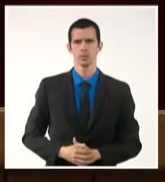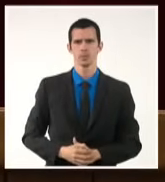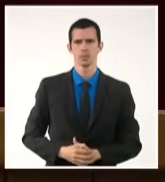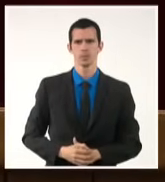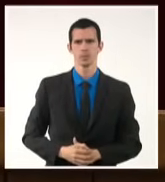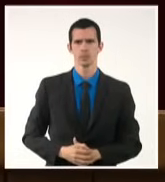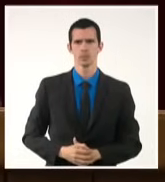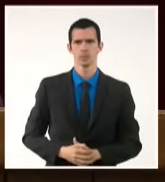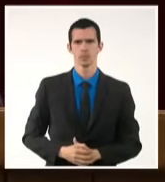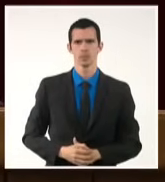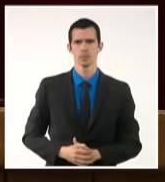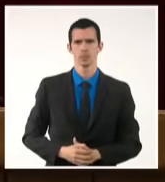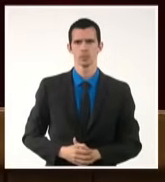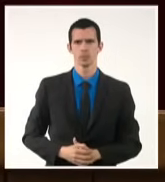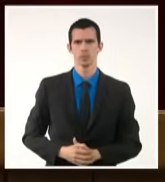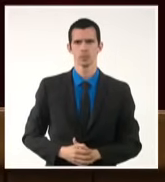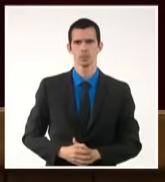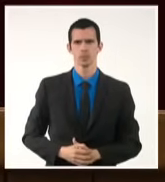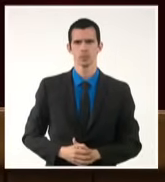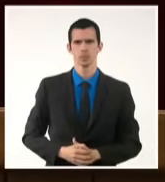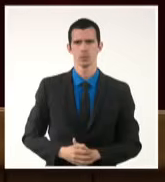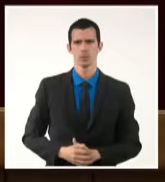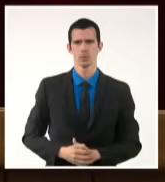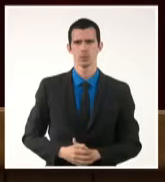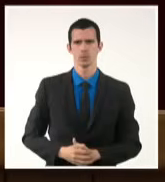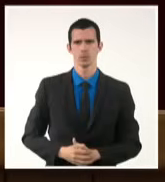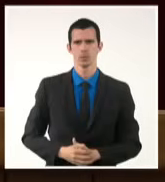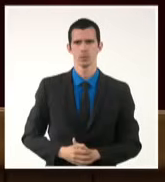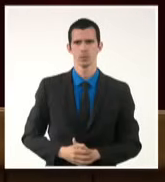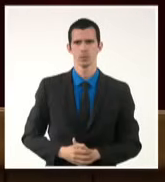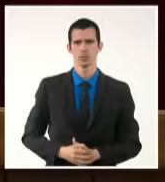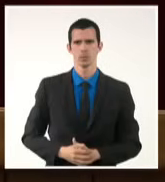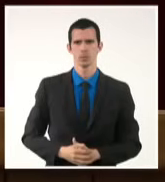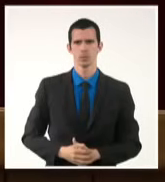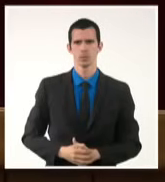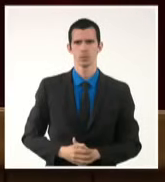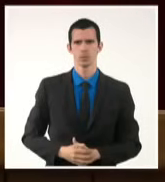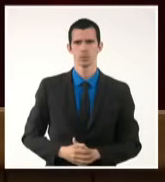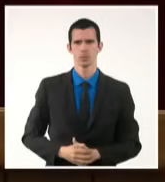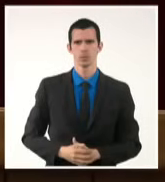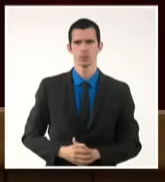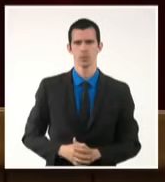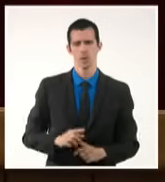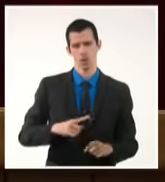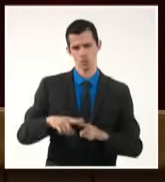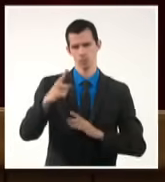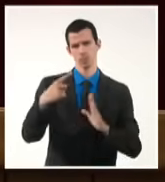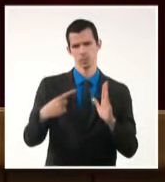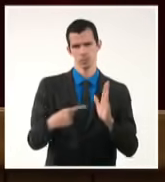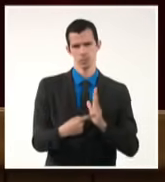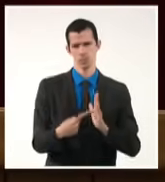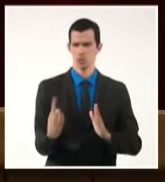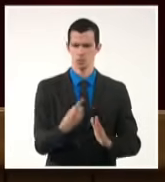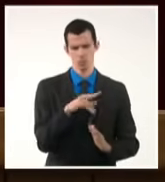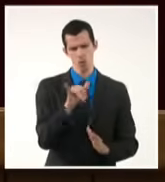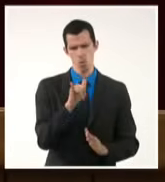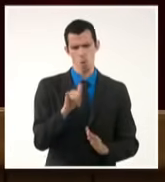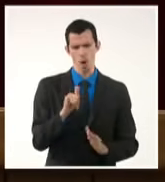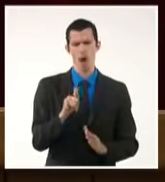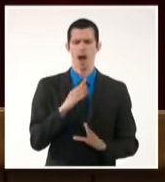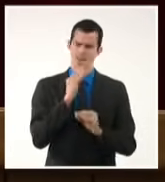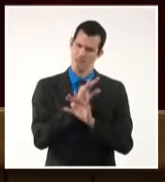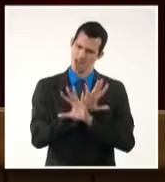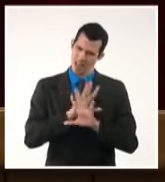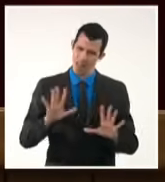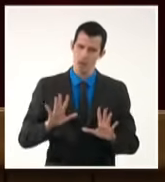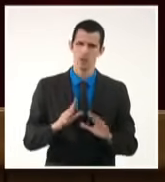Seguiremos denunciando con mucha firmeza la masacre que hoy comete Israel, la potencia ocupante, contra